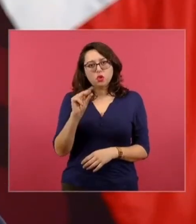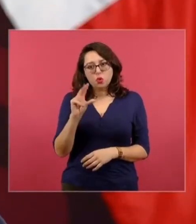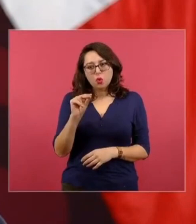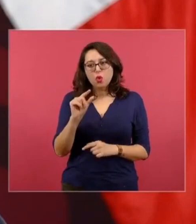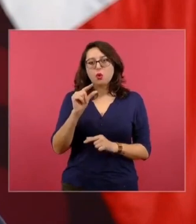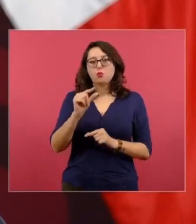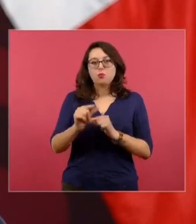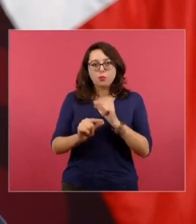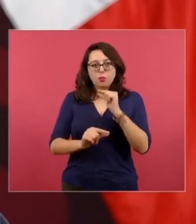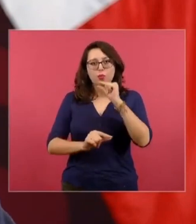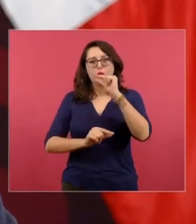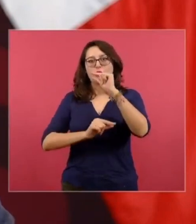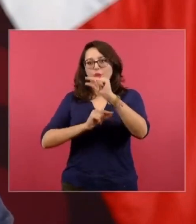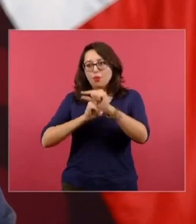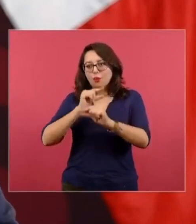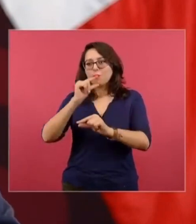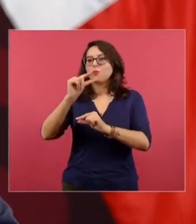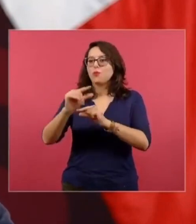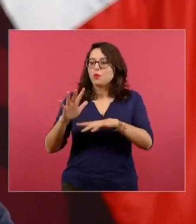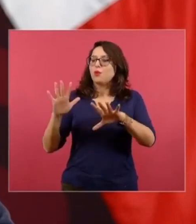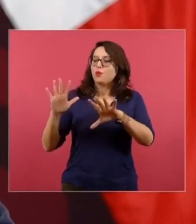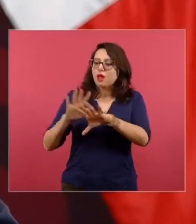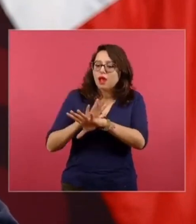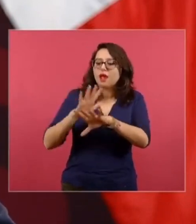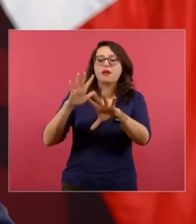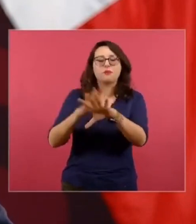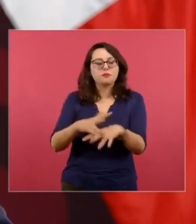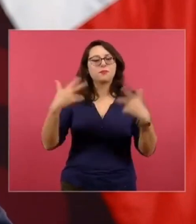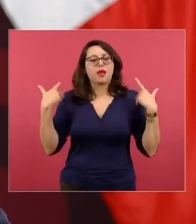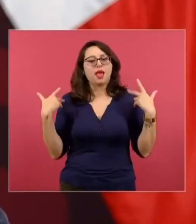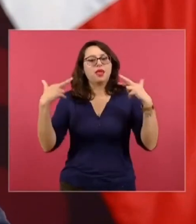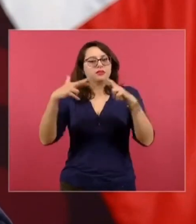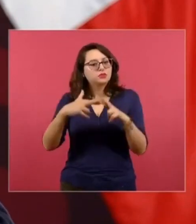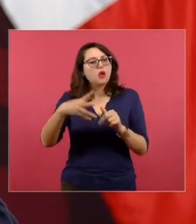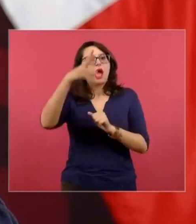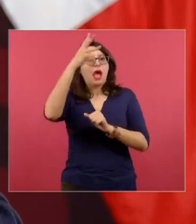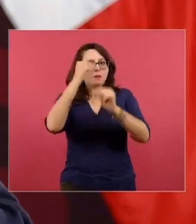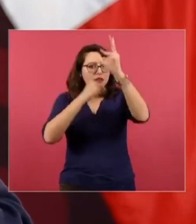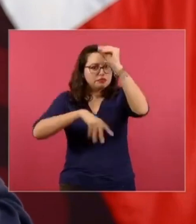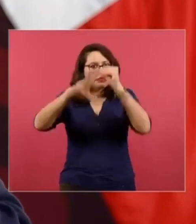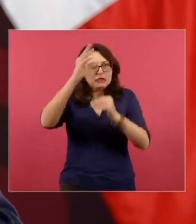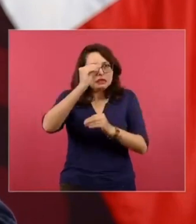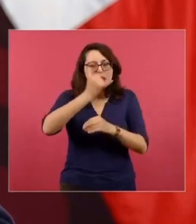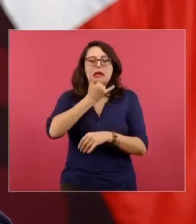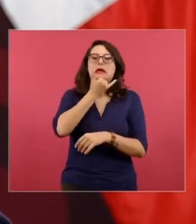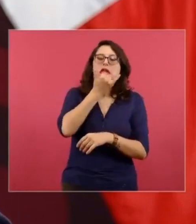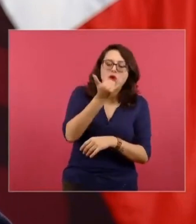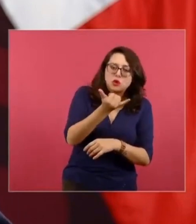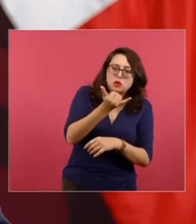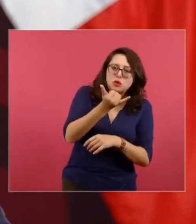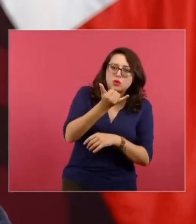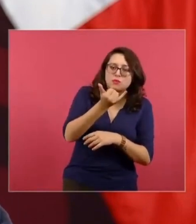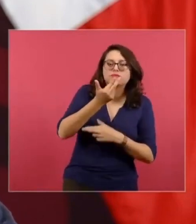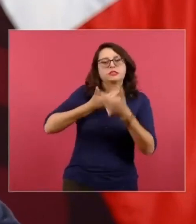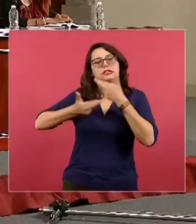docentes siempre aprendemos haciendo cosas bien y haciendo cosas que fracasan y tenemos que